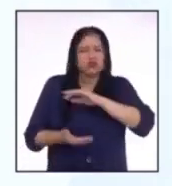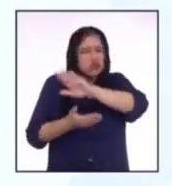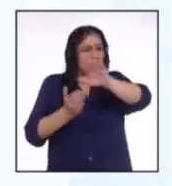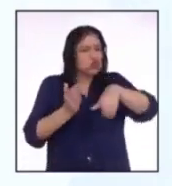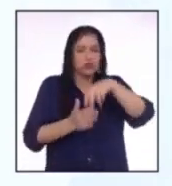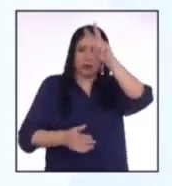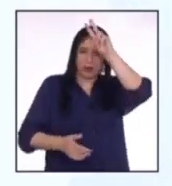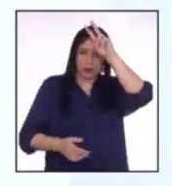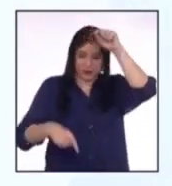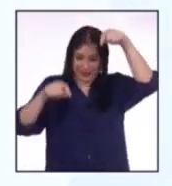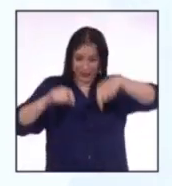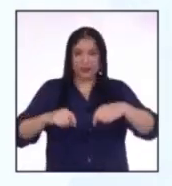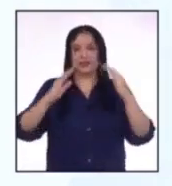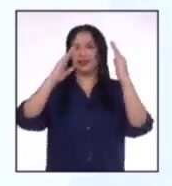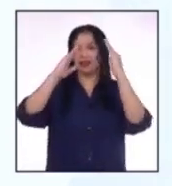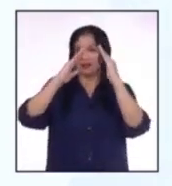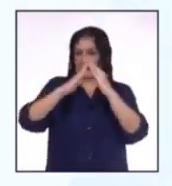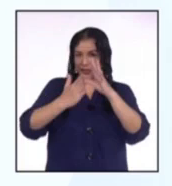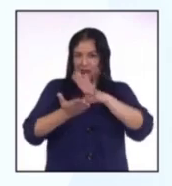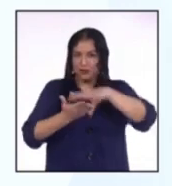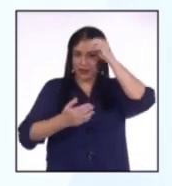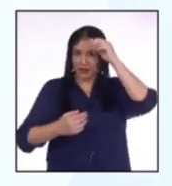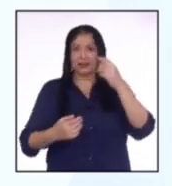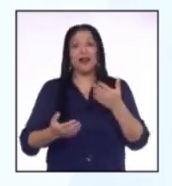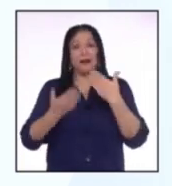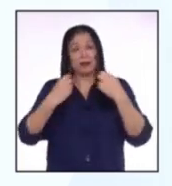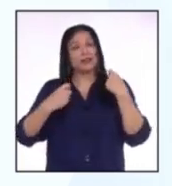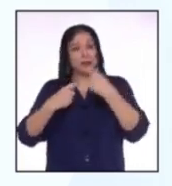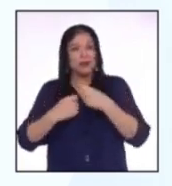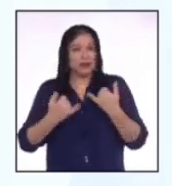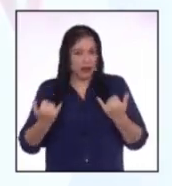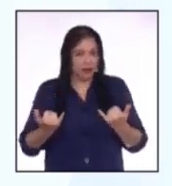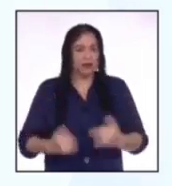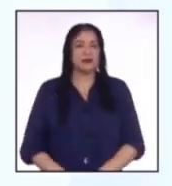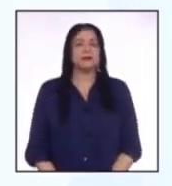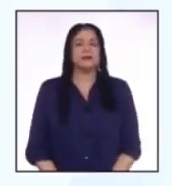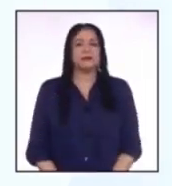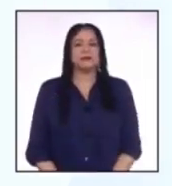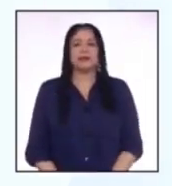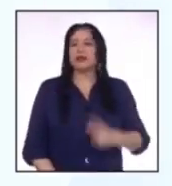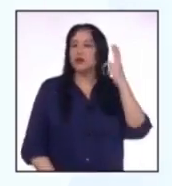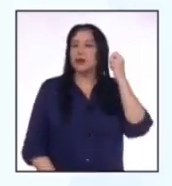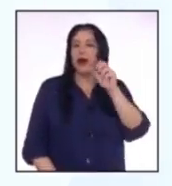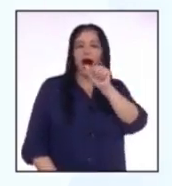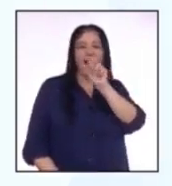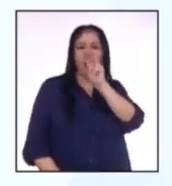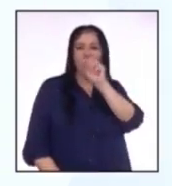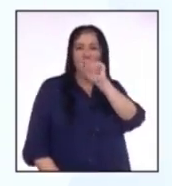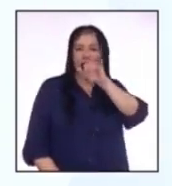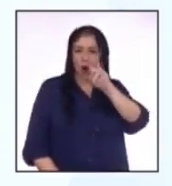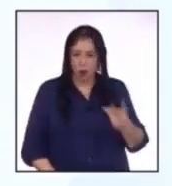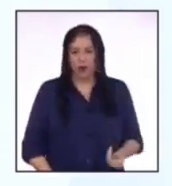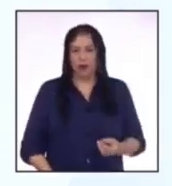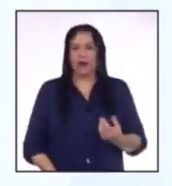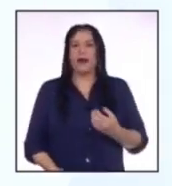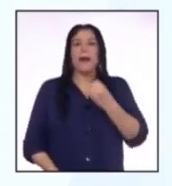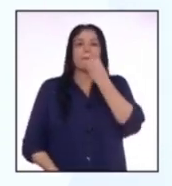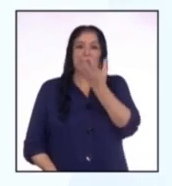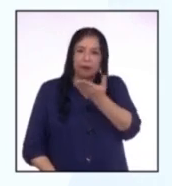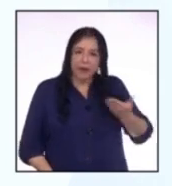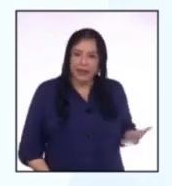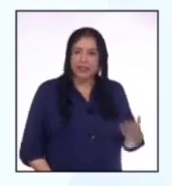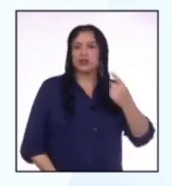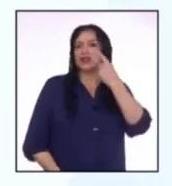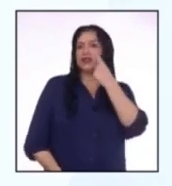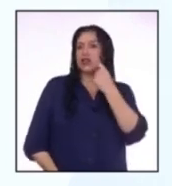de todo el perú esto es aprendo en casa agua home pero si